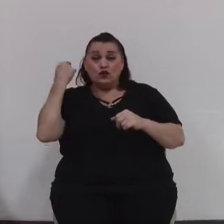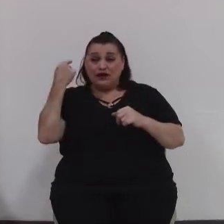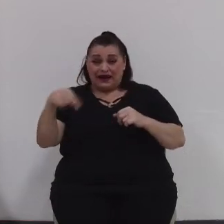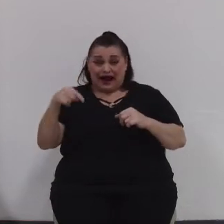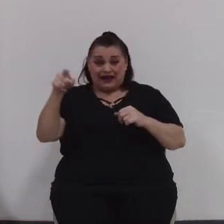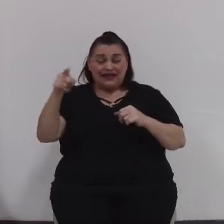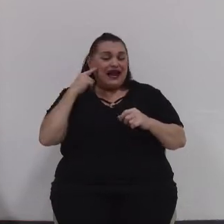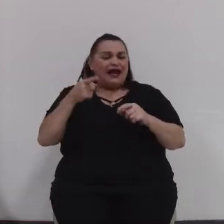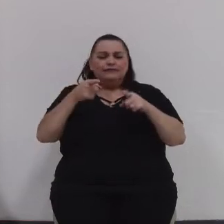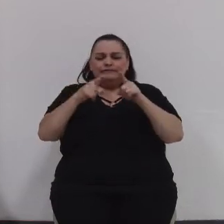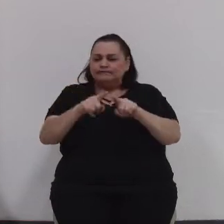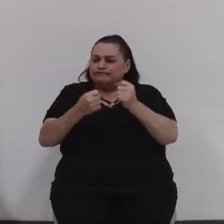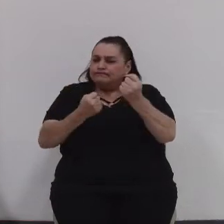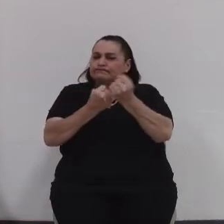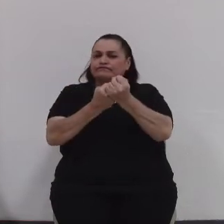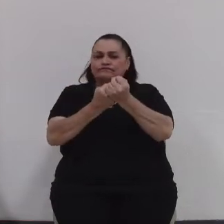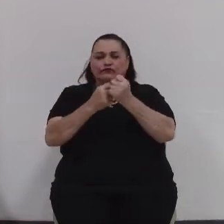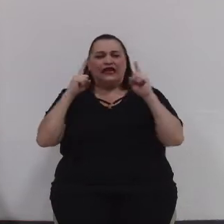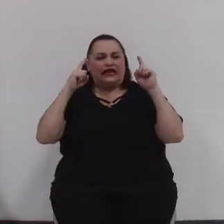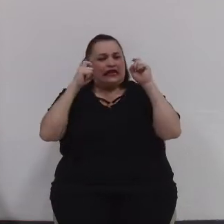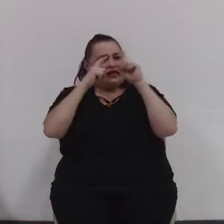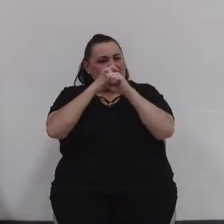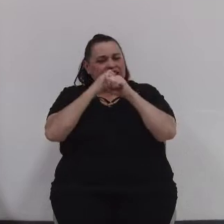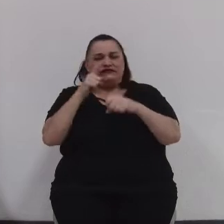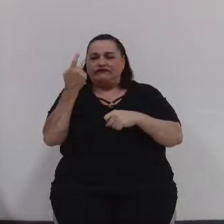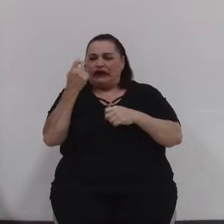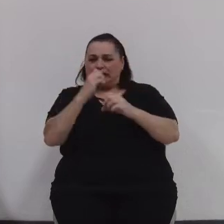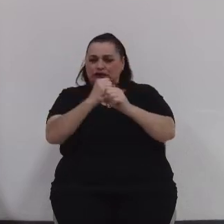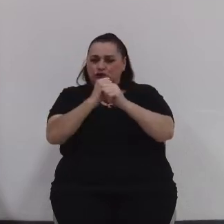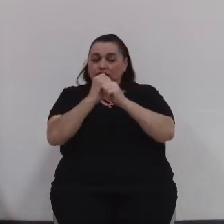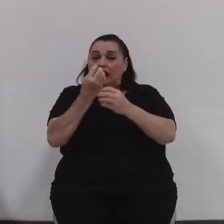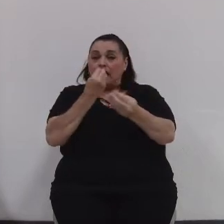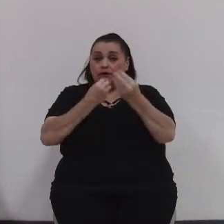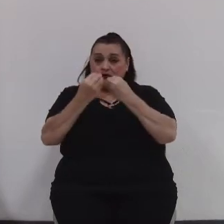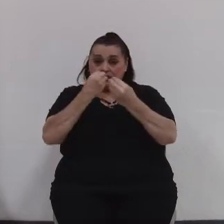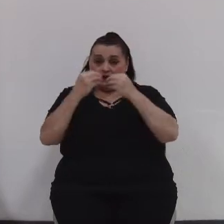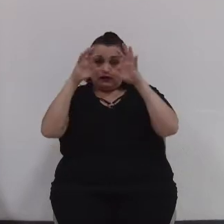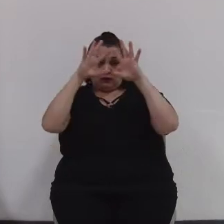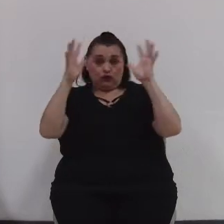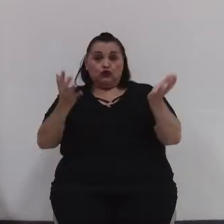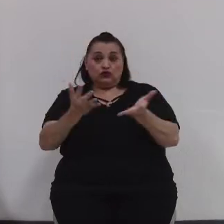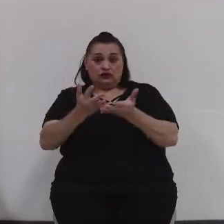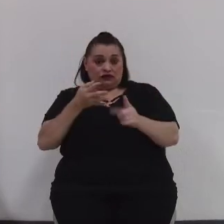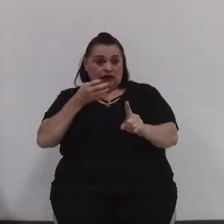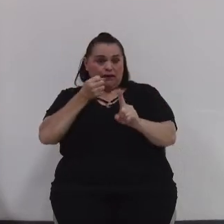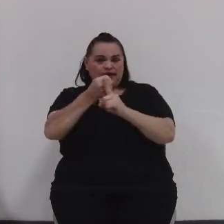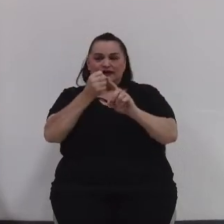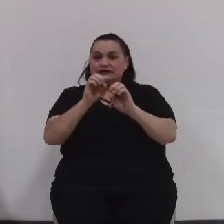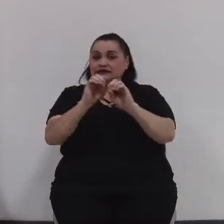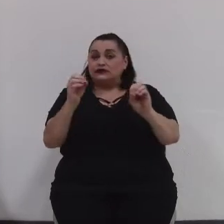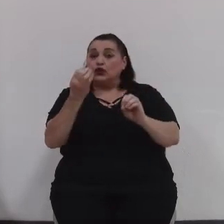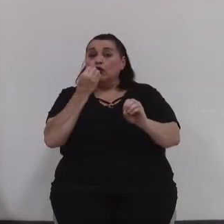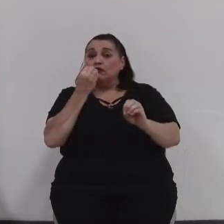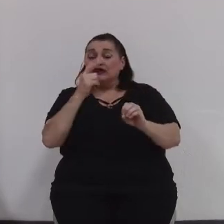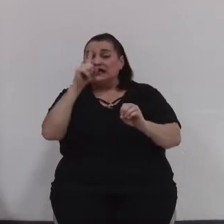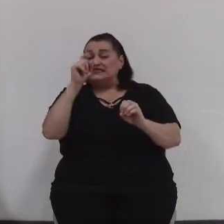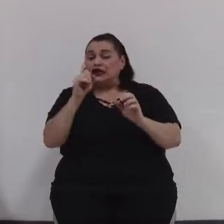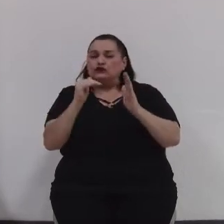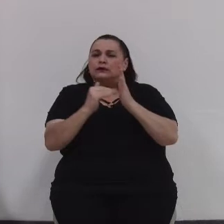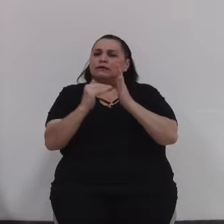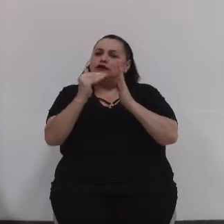una generación como una crisis de inseguridad alimentaria mundial que amenaza con dejar sin comida a cientos de millones